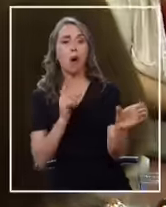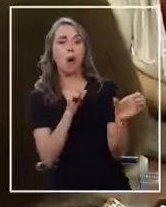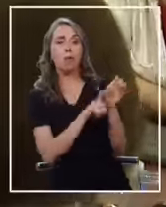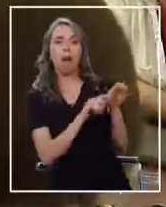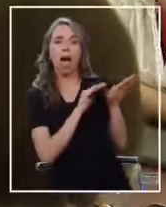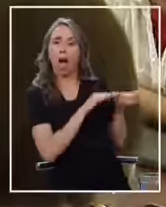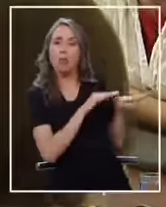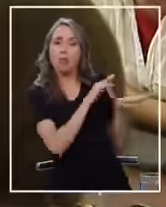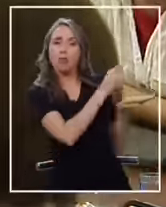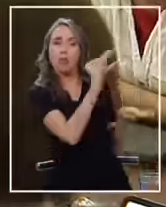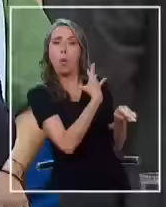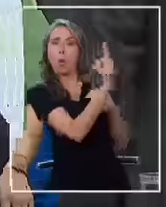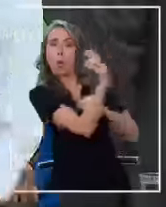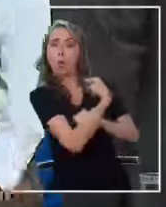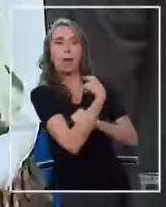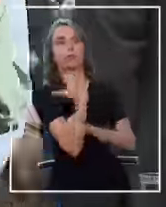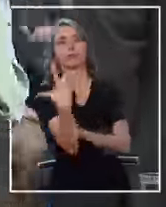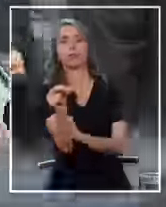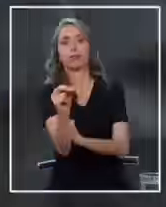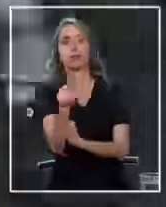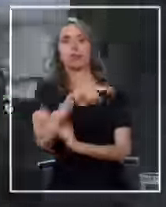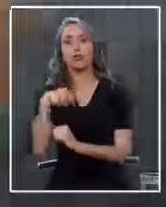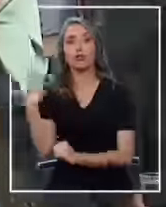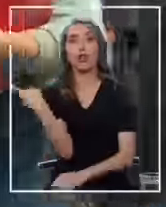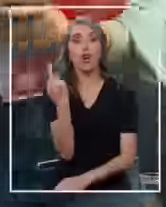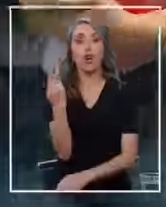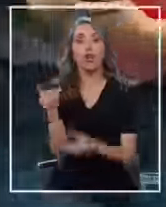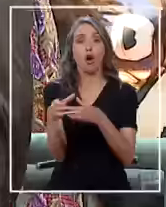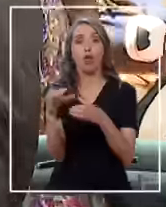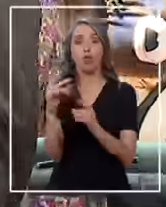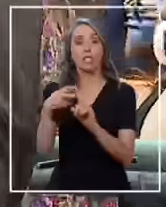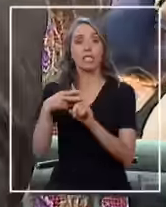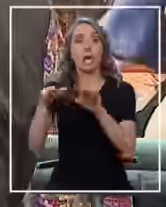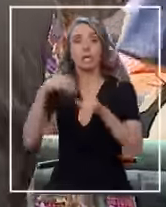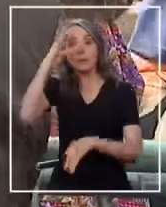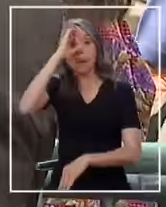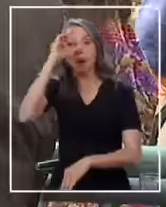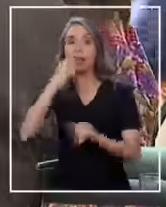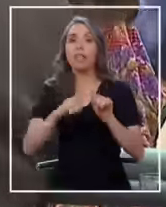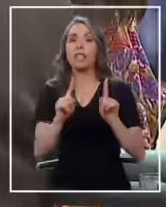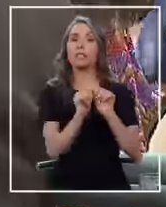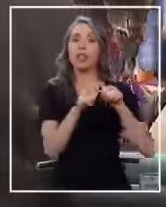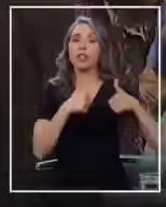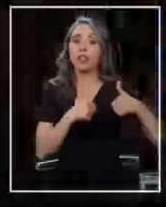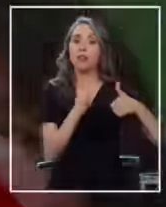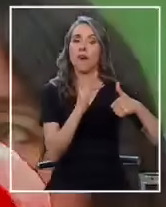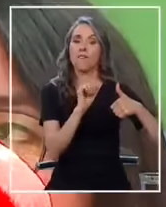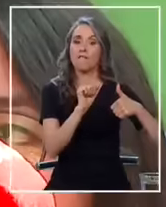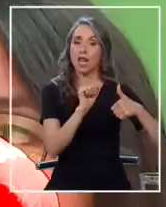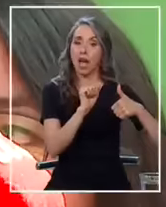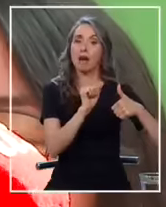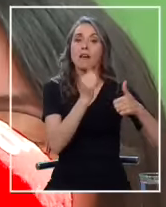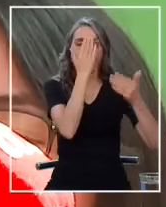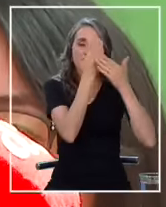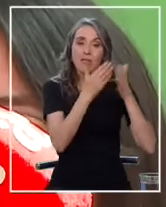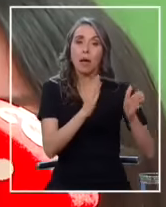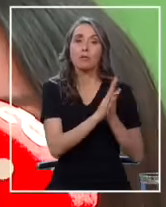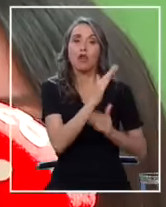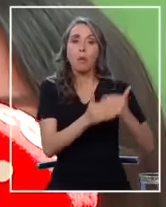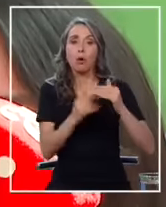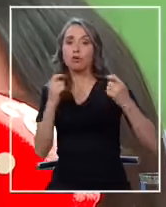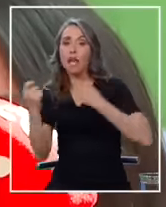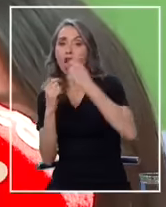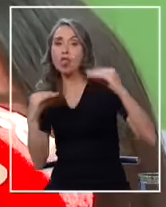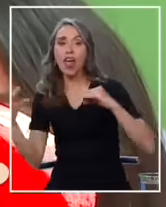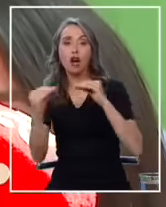El sentimiento es generalizado, aseguran voces del partido. Distinto piensa la directiva del Frente Amplio. En todo el proceso de negociación, a lo que